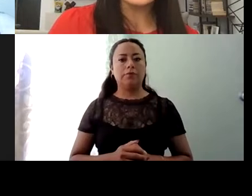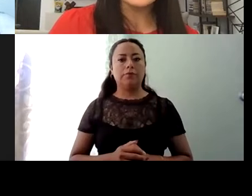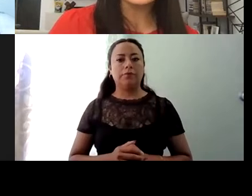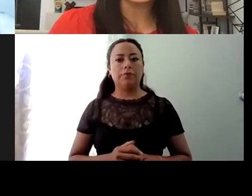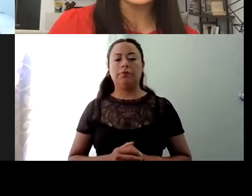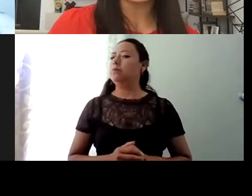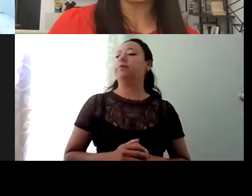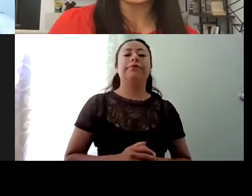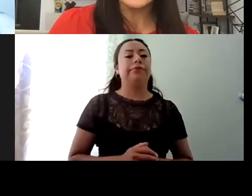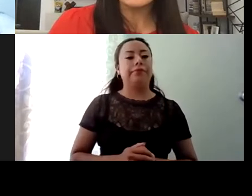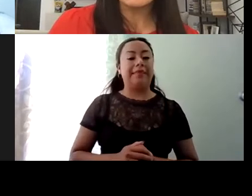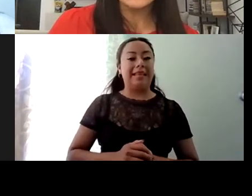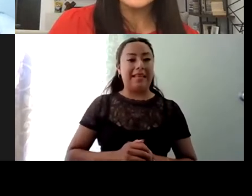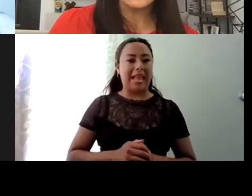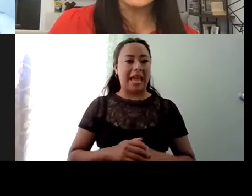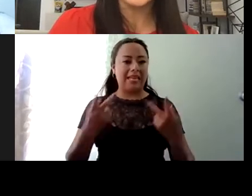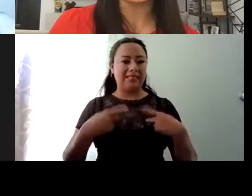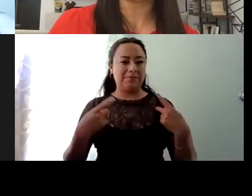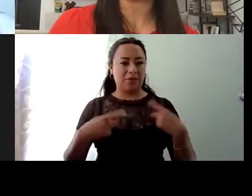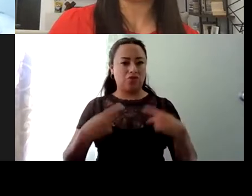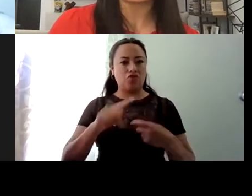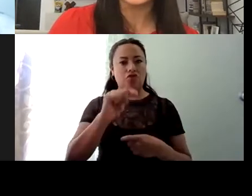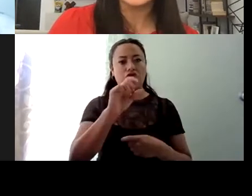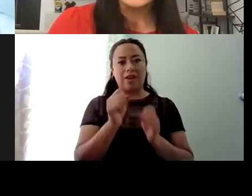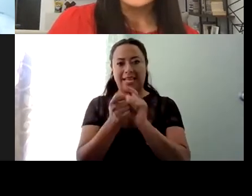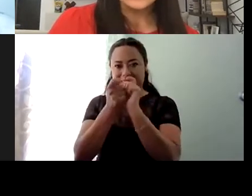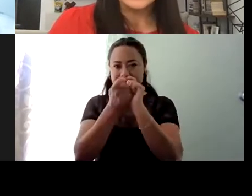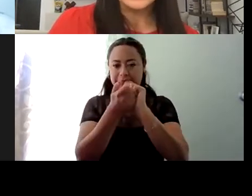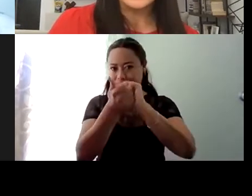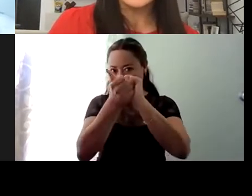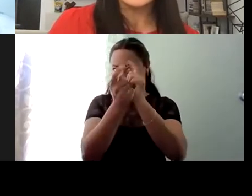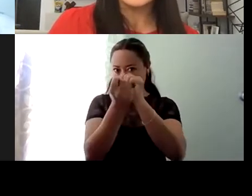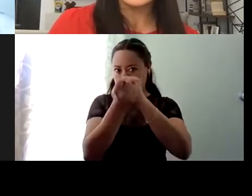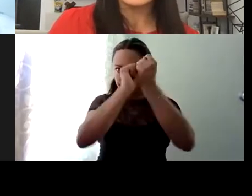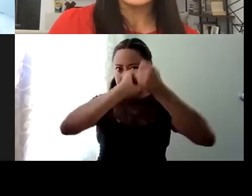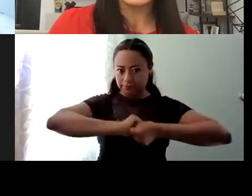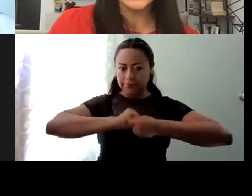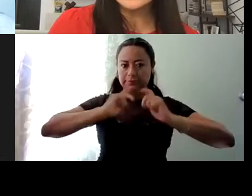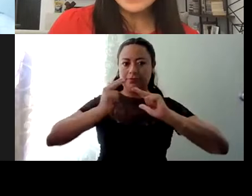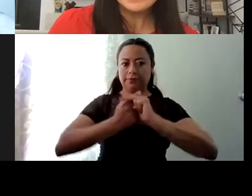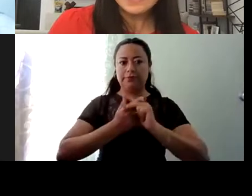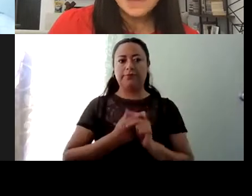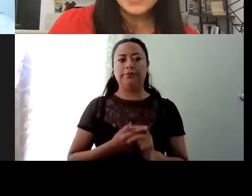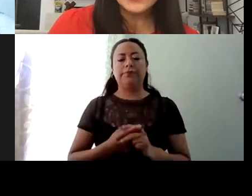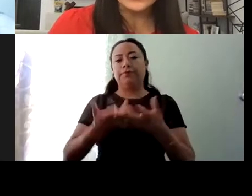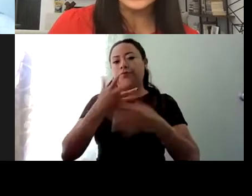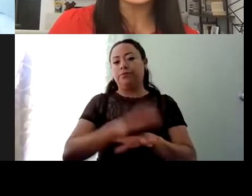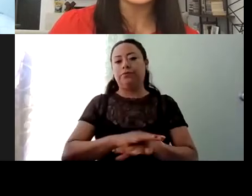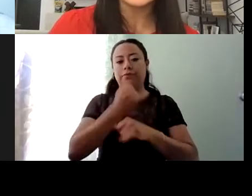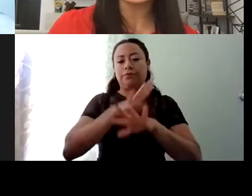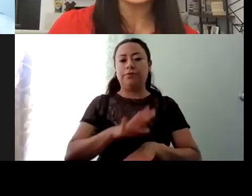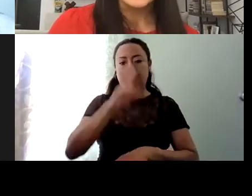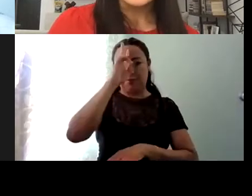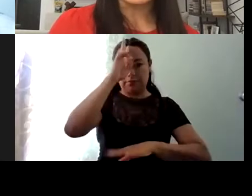pero además se han publicado informes, como por ejemplo el informe sobre violencia digital contra